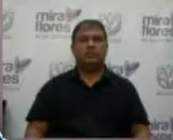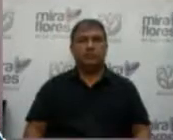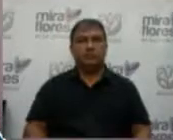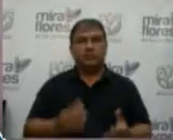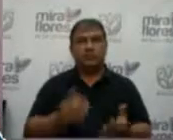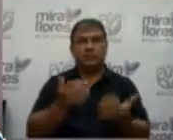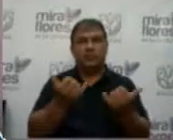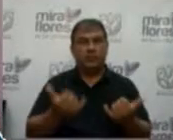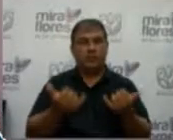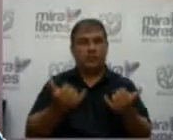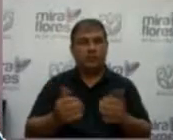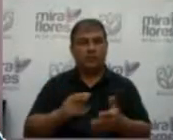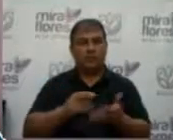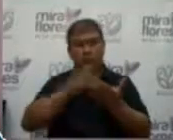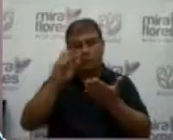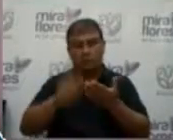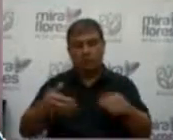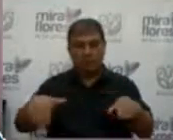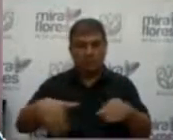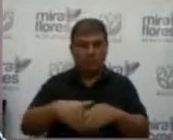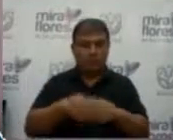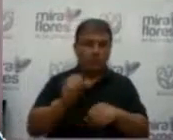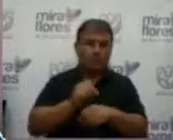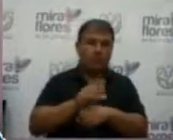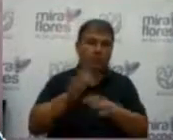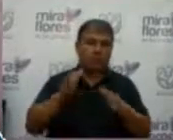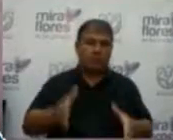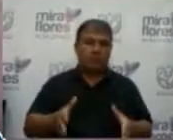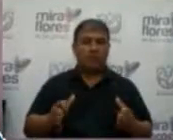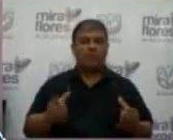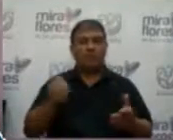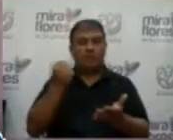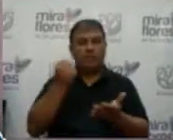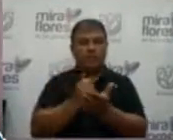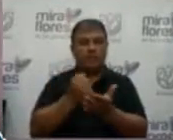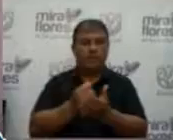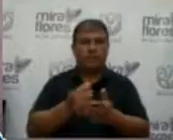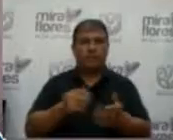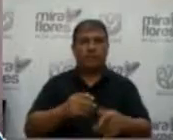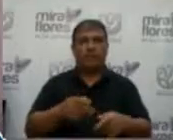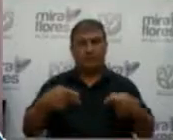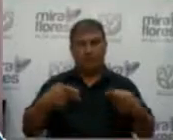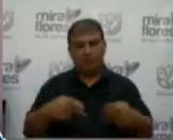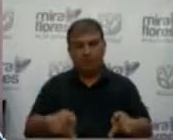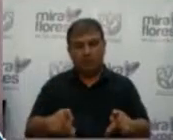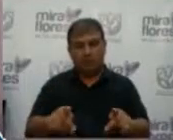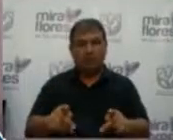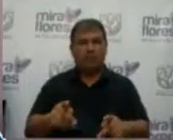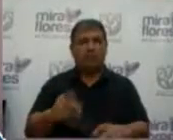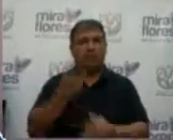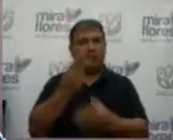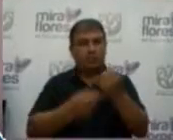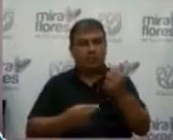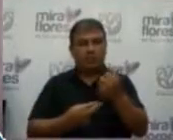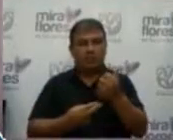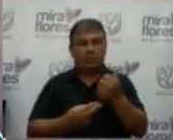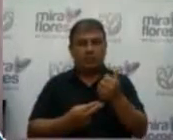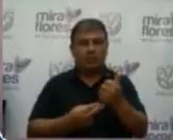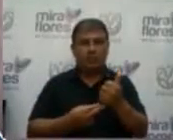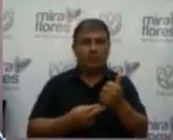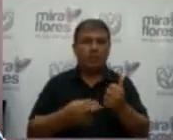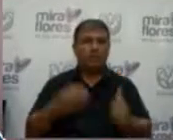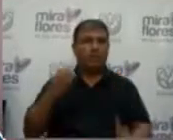Estación orden del día. Proyecto de acuerdo de consejo que aprueba y autoriza la participación de los señores regidores de la